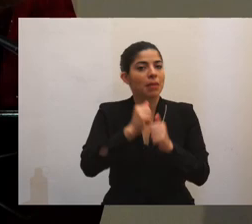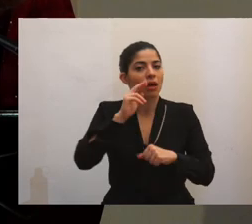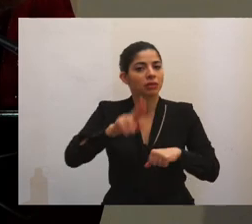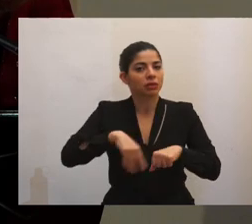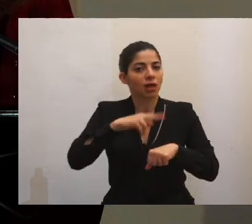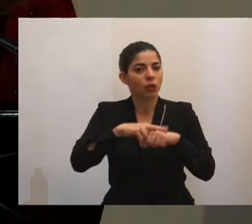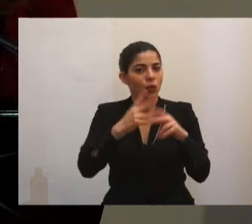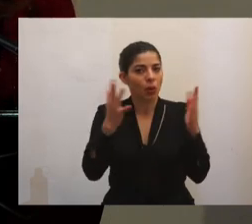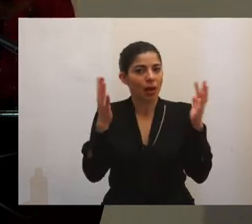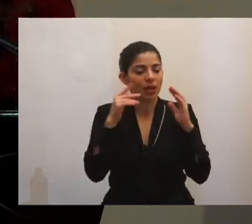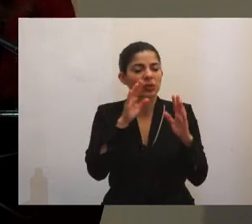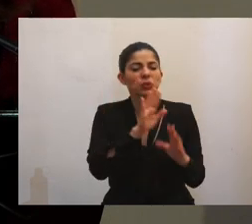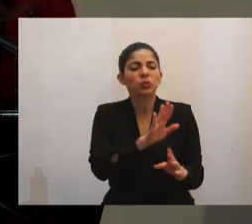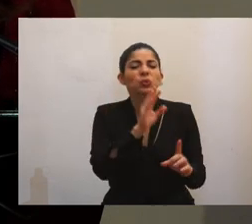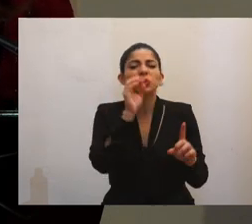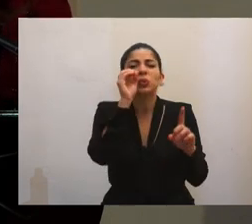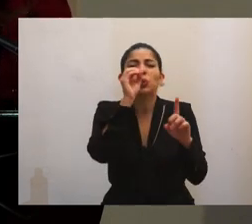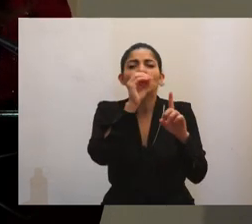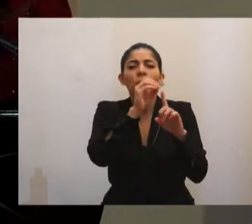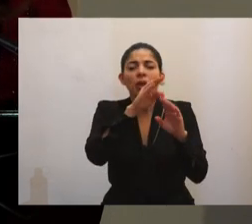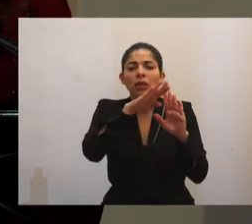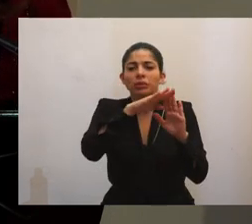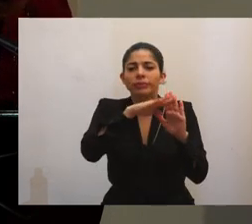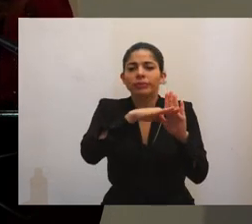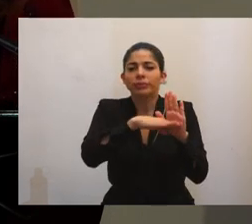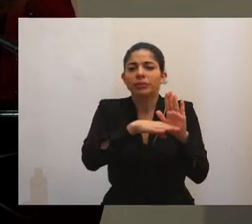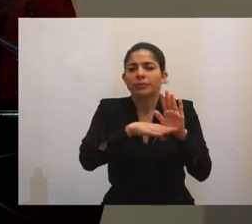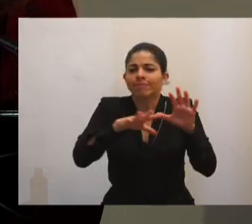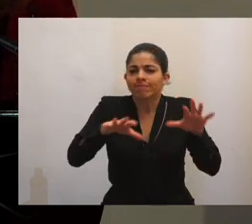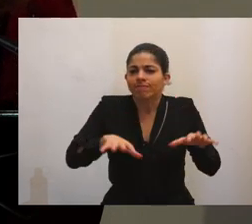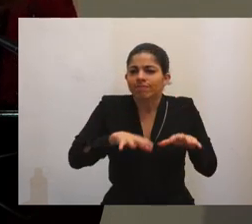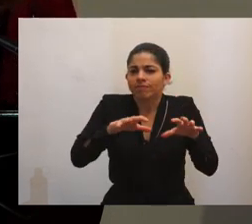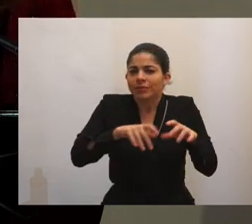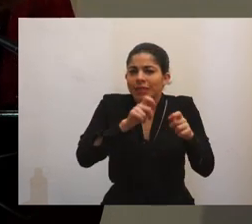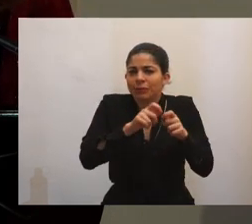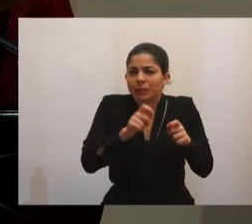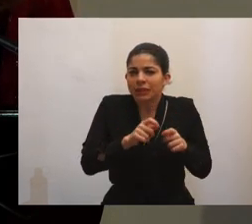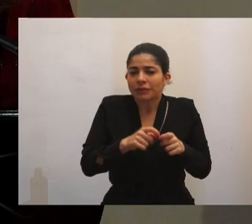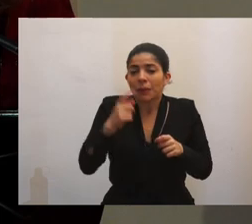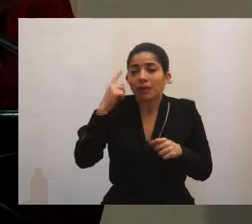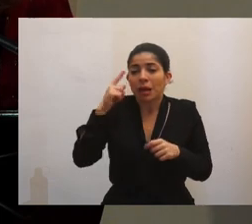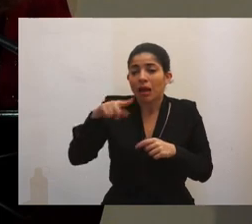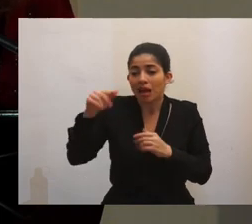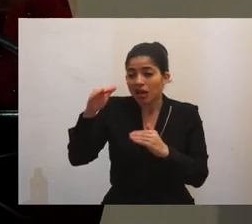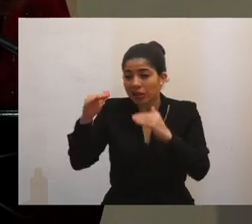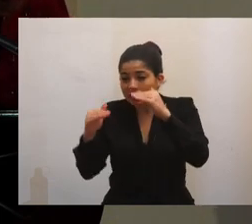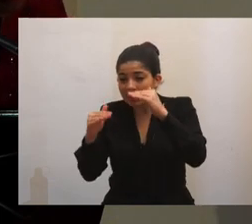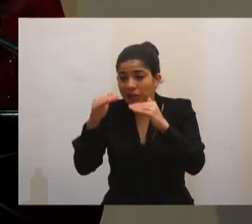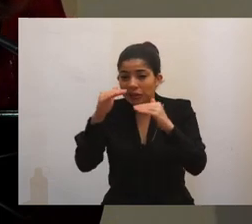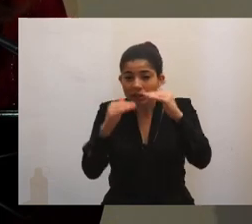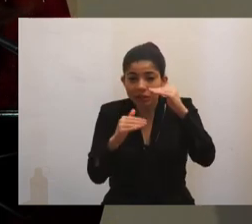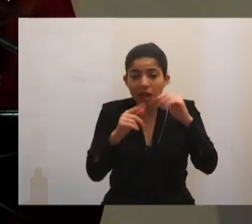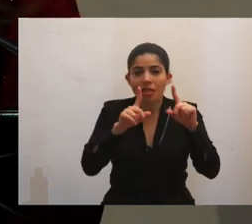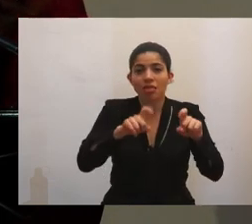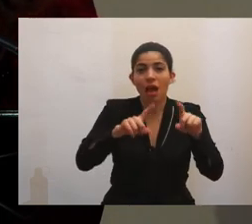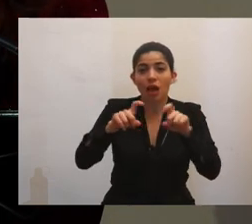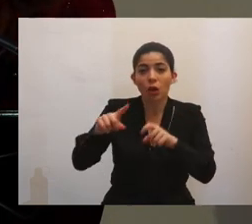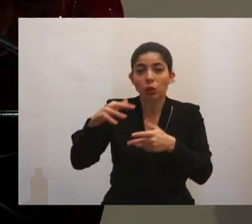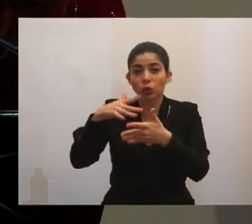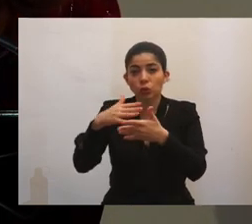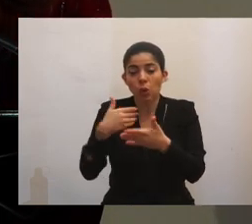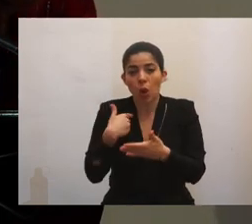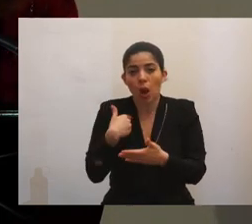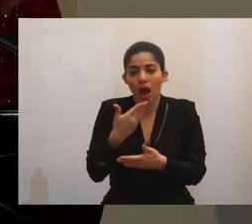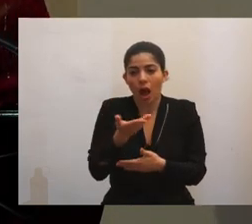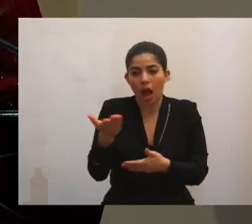como finalidad ejes para, y acciones concretas para cerrar las brechas identificadas en diagnósticos y estudios